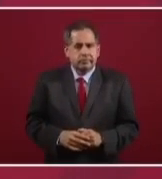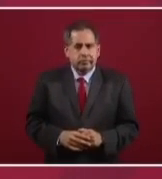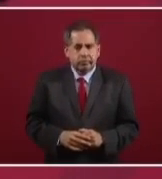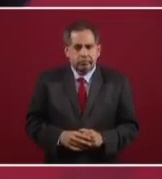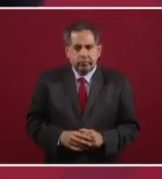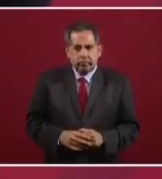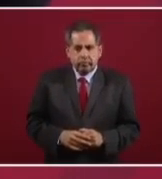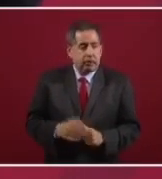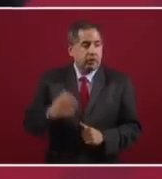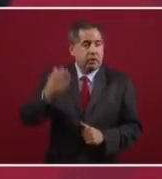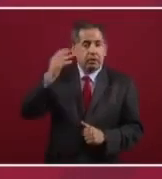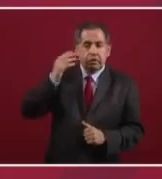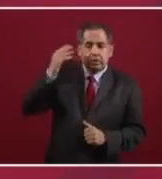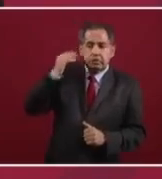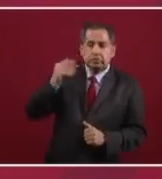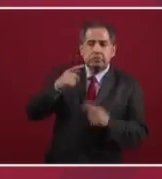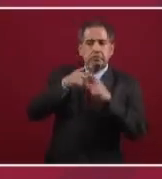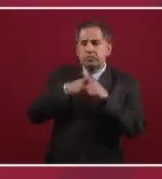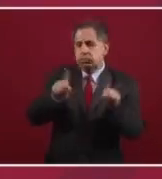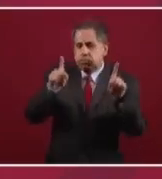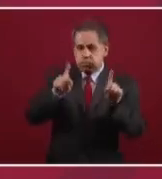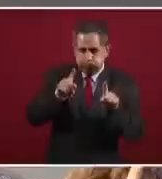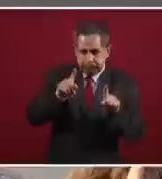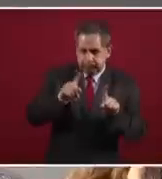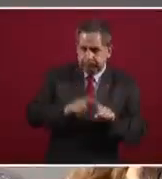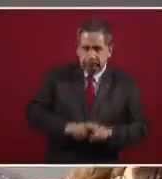Es decir, antes las cosas se hacían de esa manera,